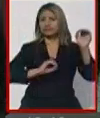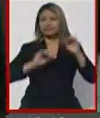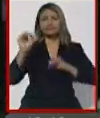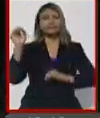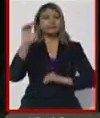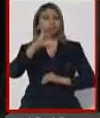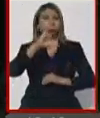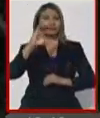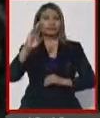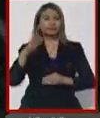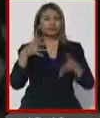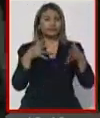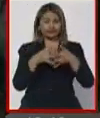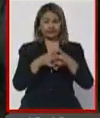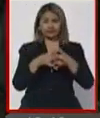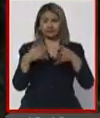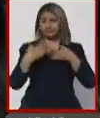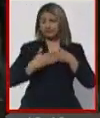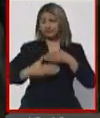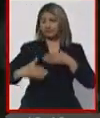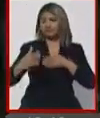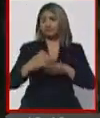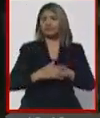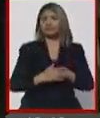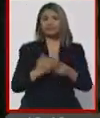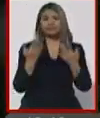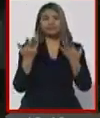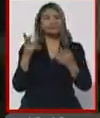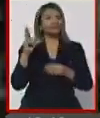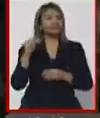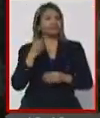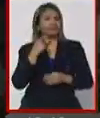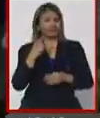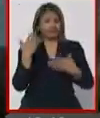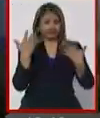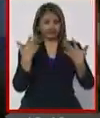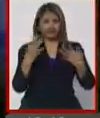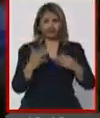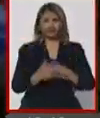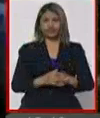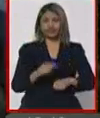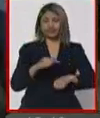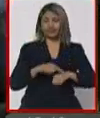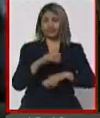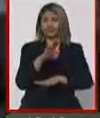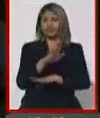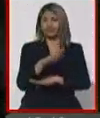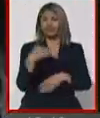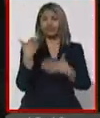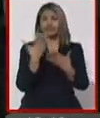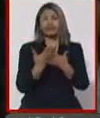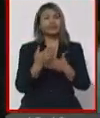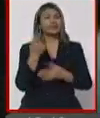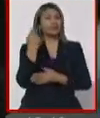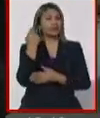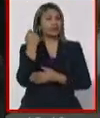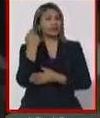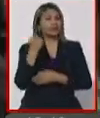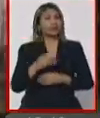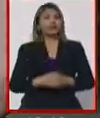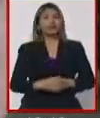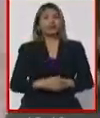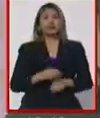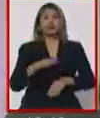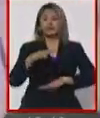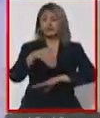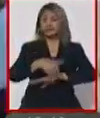y Cochabamba. ¿El bloqueo es indefinido? Esperemos que no, esperemos que ya en horas de la tarde lleguen un buen entendimiento y